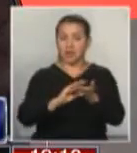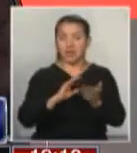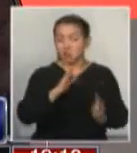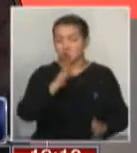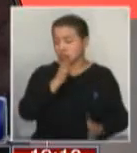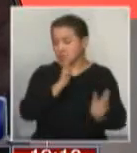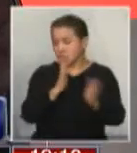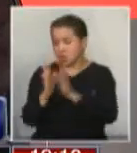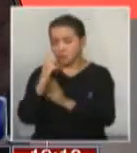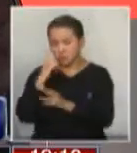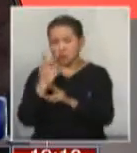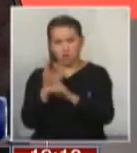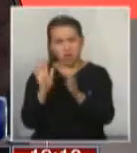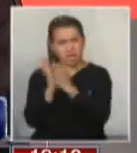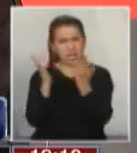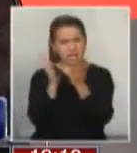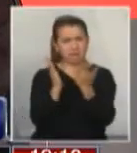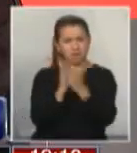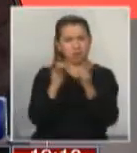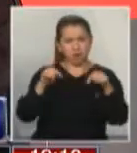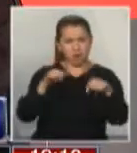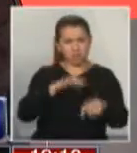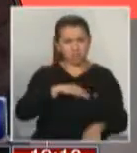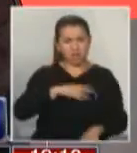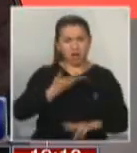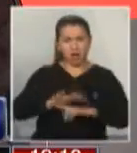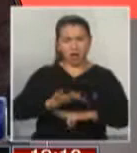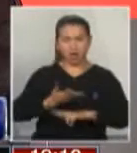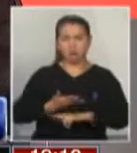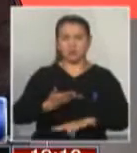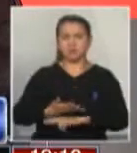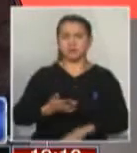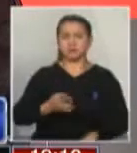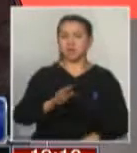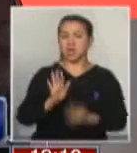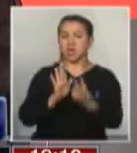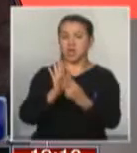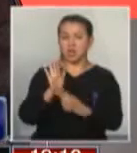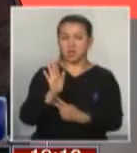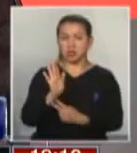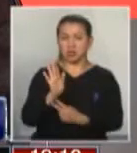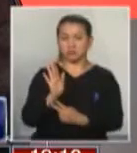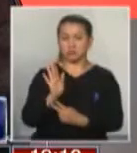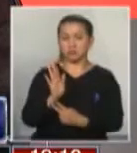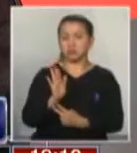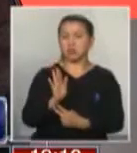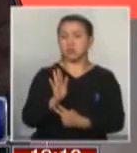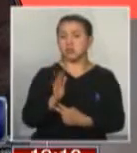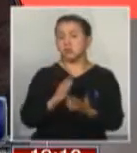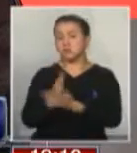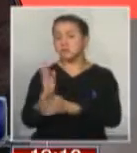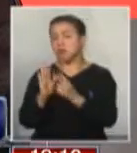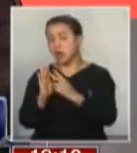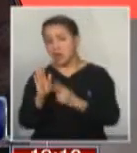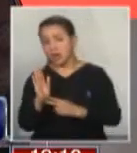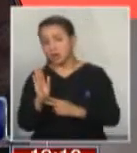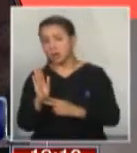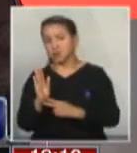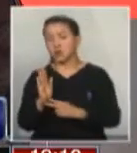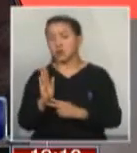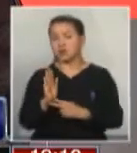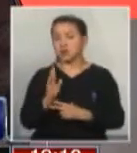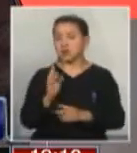pero hay libros hay libros muy bien chile hay gente que le da muy bien que lo está leyendo y que lo está